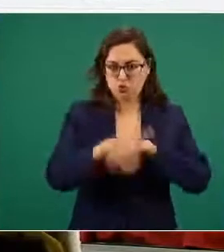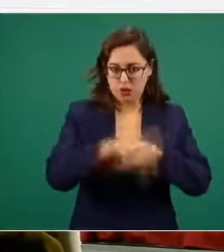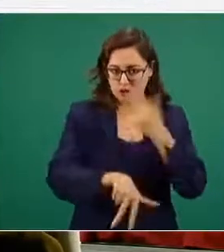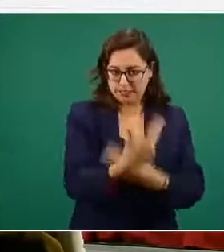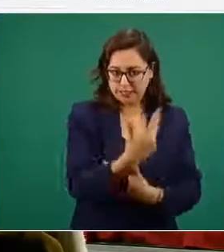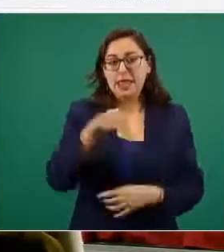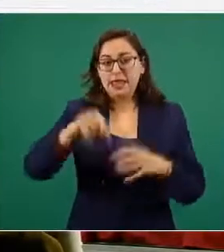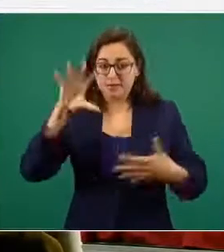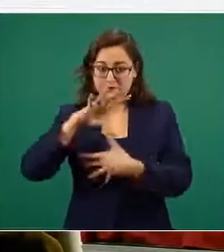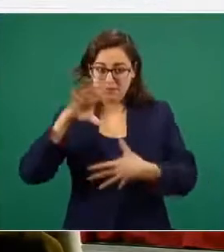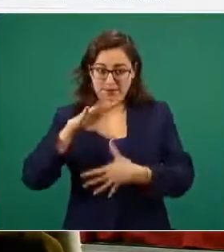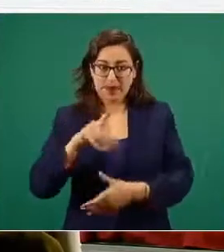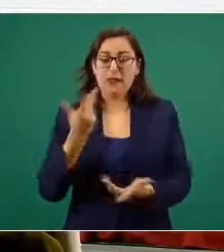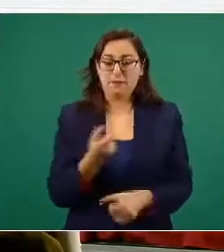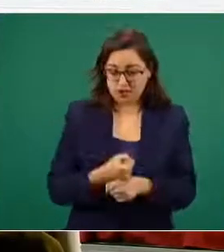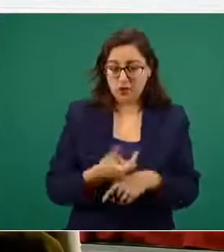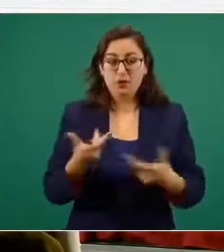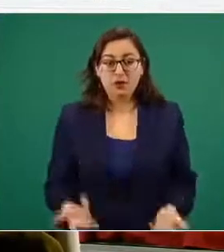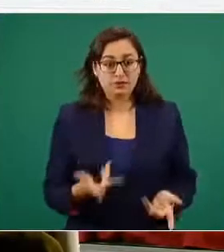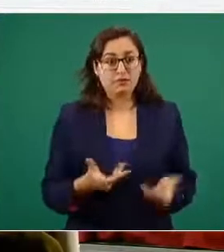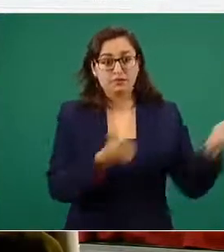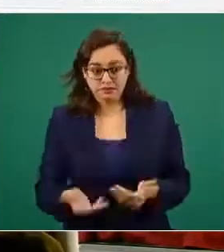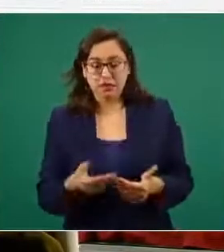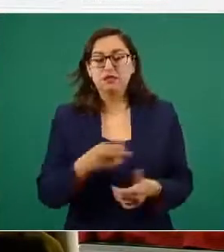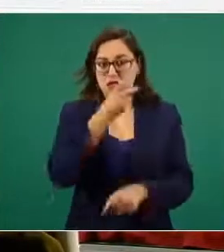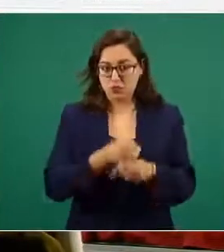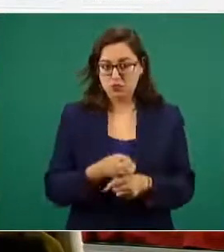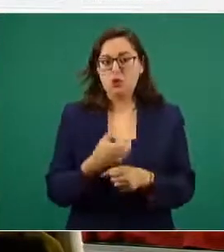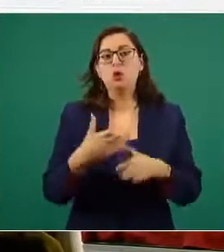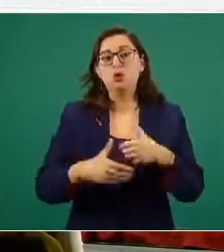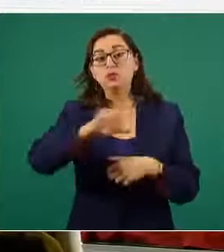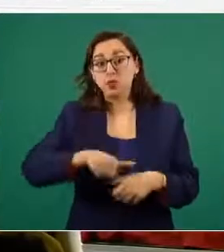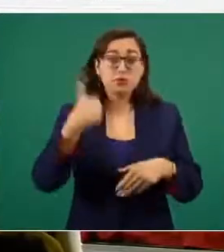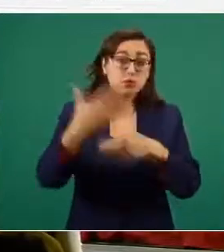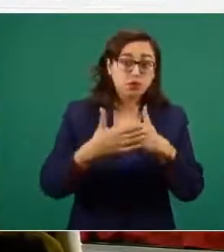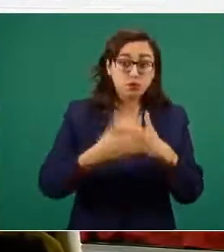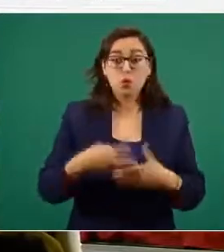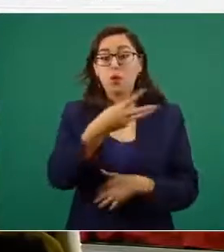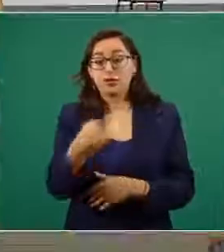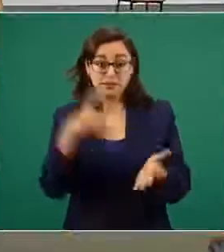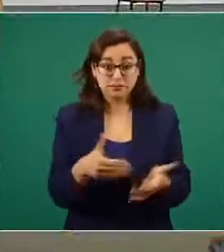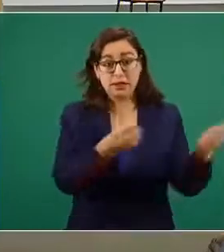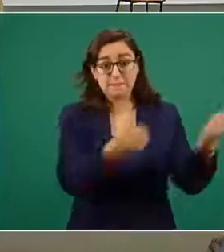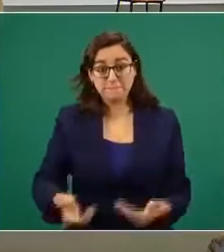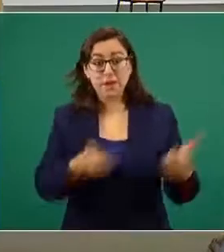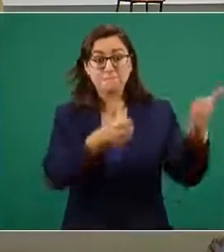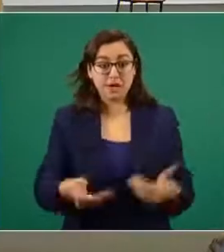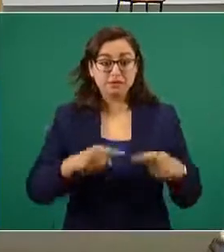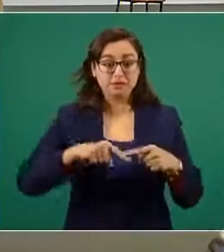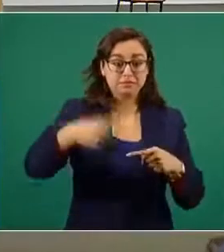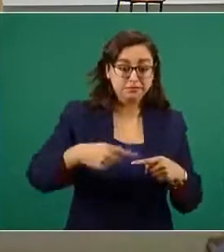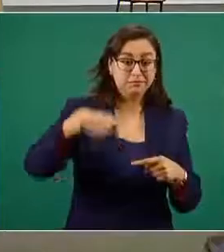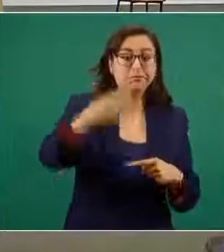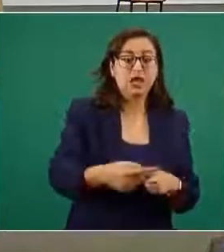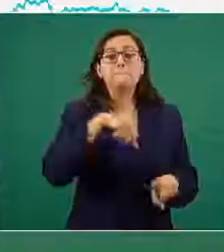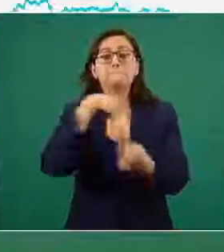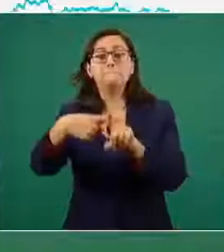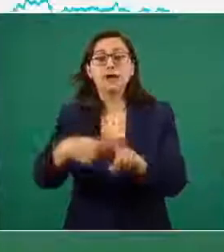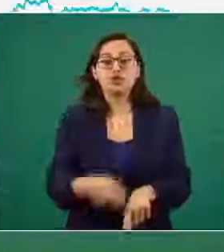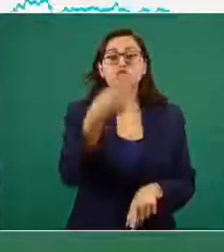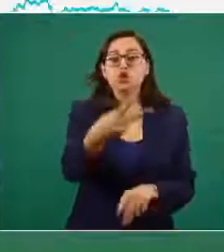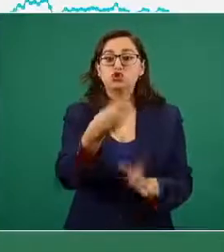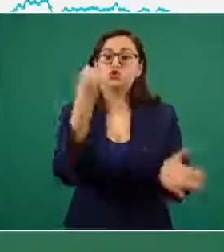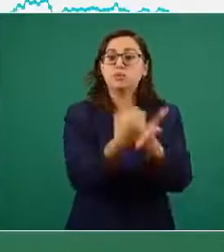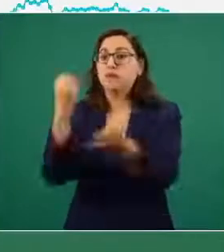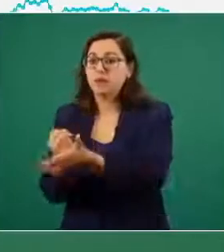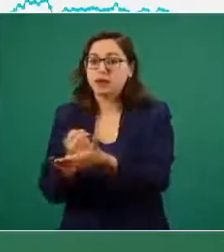más de 53,000 vacunas y a partir de la siguiente semana 436,000 que recibiremos de manera continua y posteriormente se incorporarán otras 2 o 3 vacunas al repertorio con el objetivo